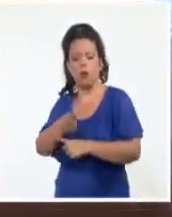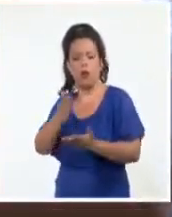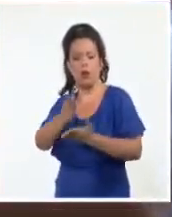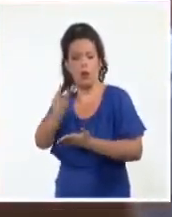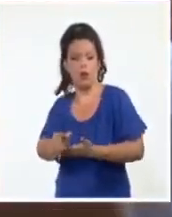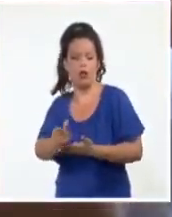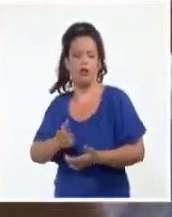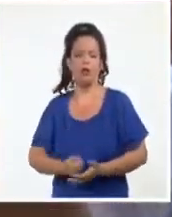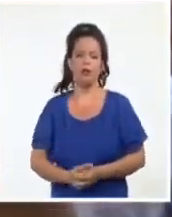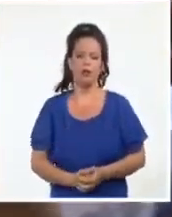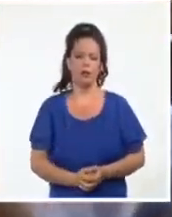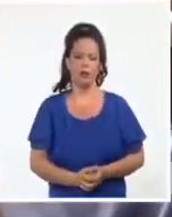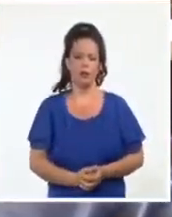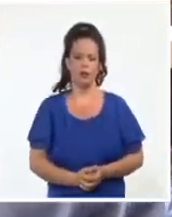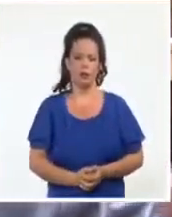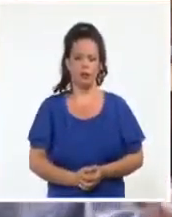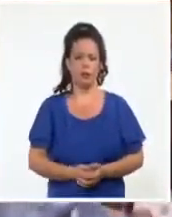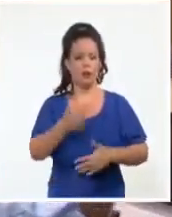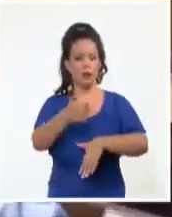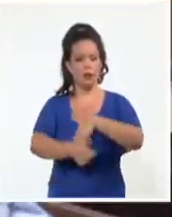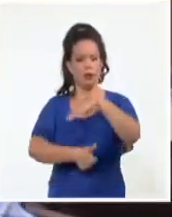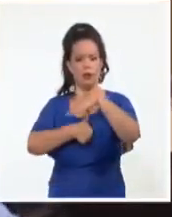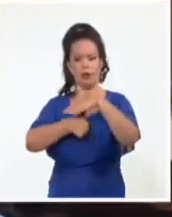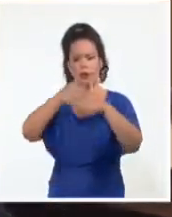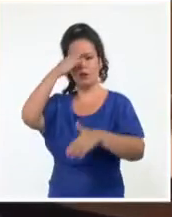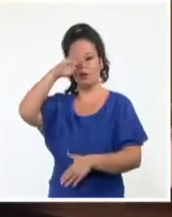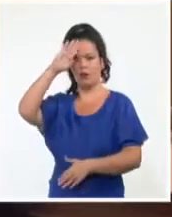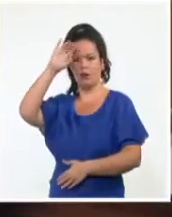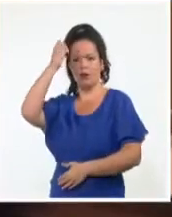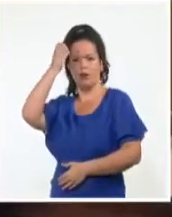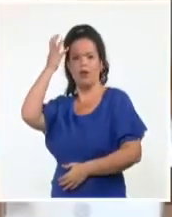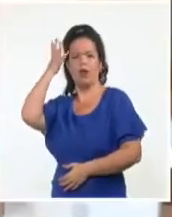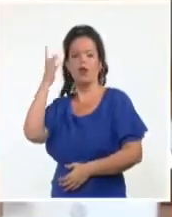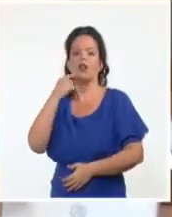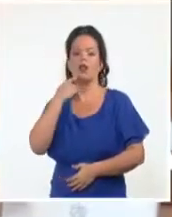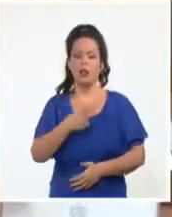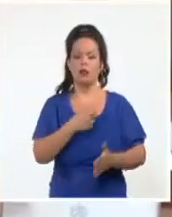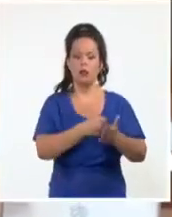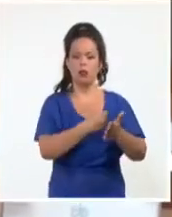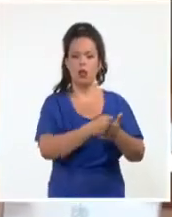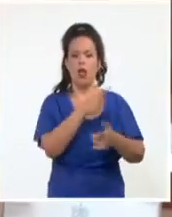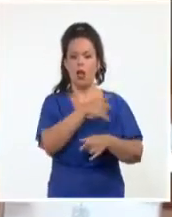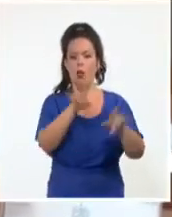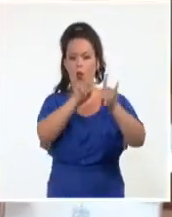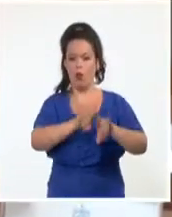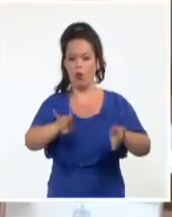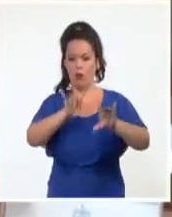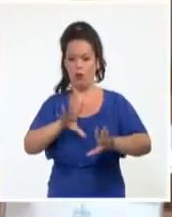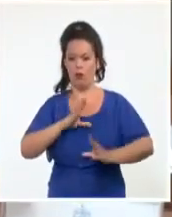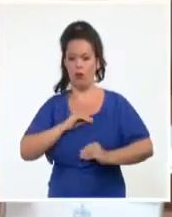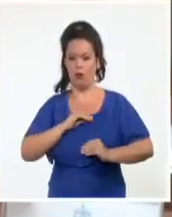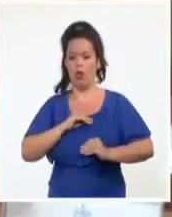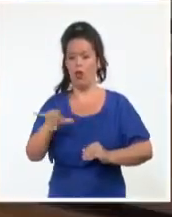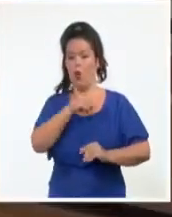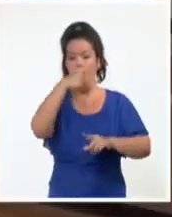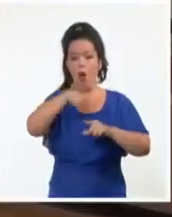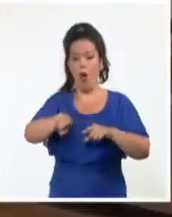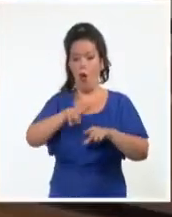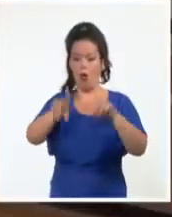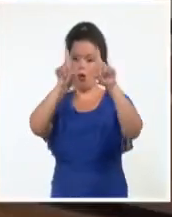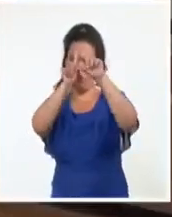de Estado insistió en que tanto la Universidad Enrique José Varona como las facultades y escuelas pedagógicas de todo el país tienen